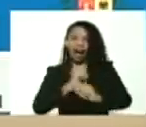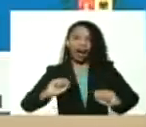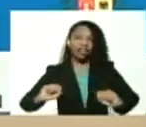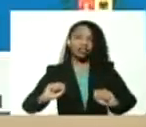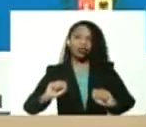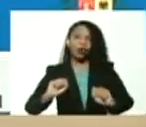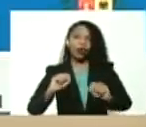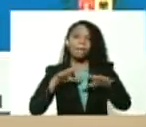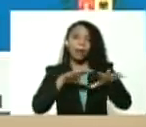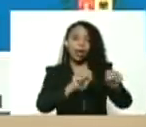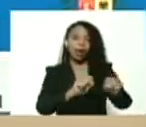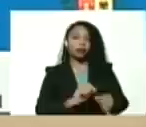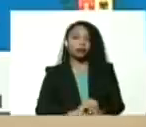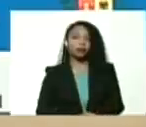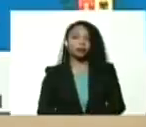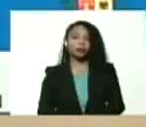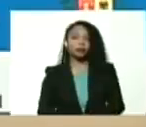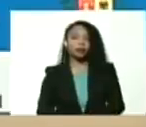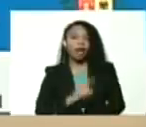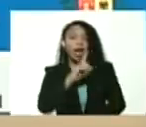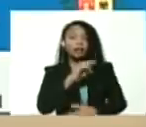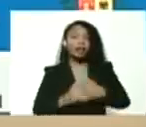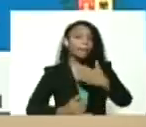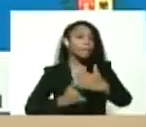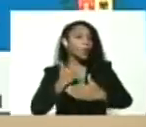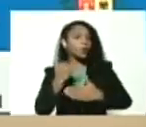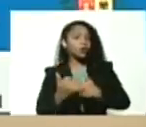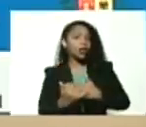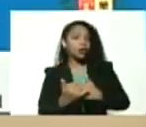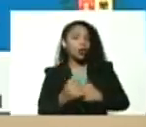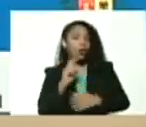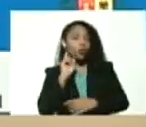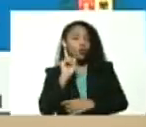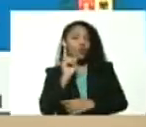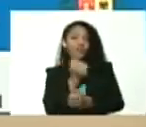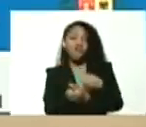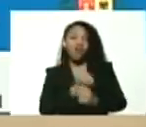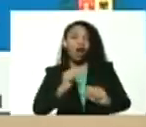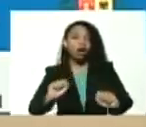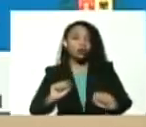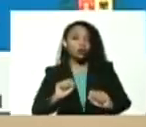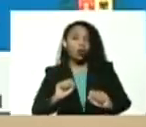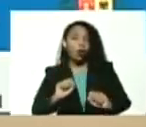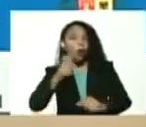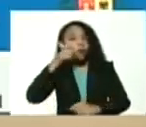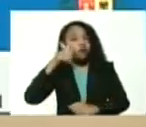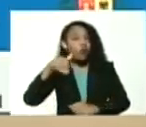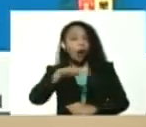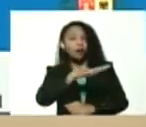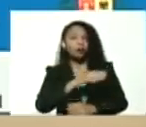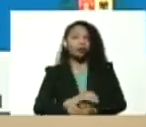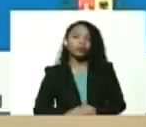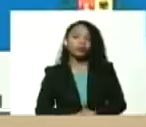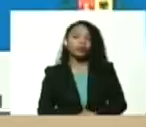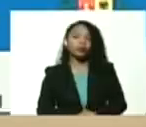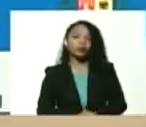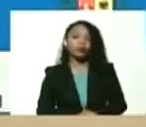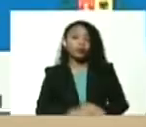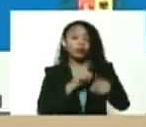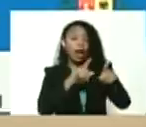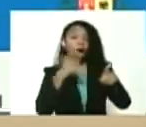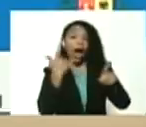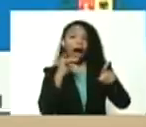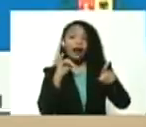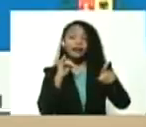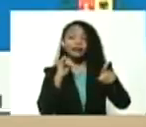imperial. Ese proyecto es un fracaso para los pueblos. Y ahí está el pueblo de